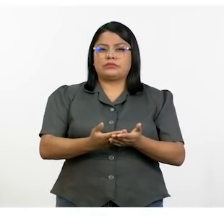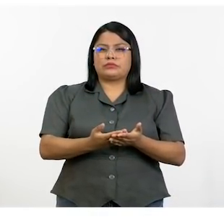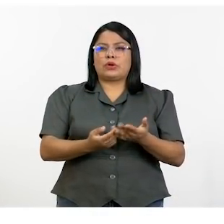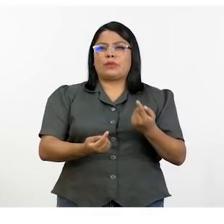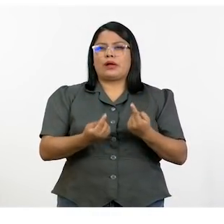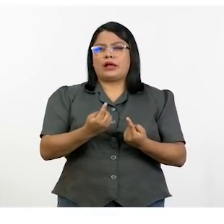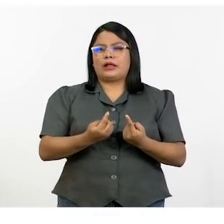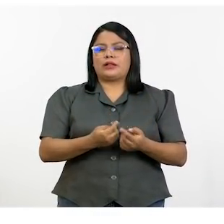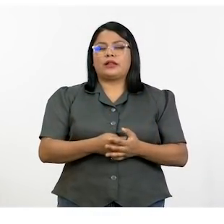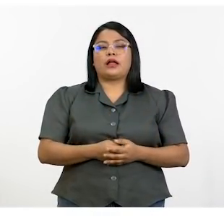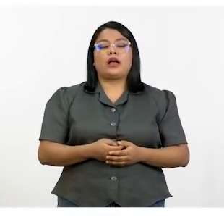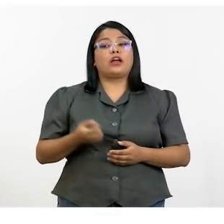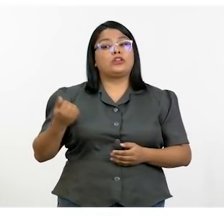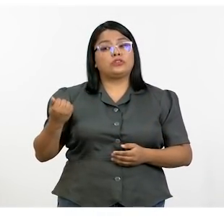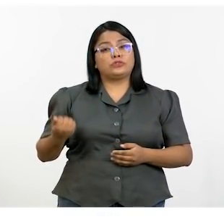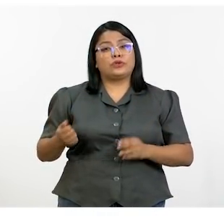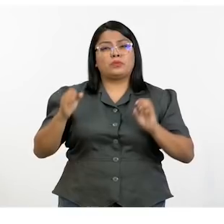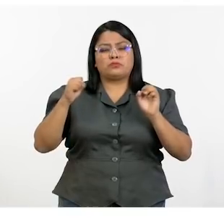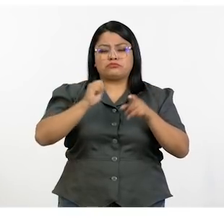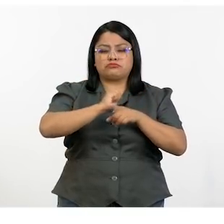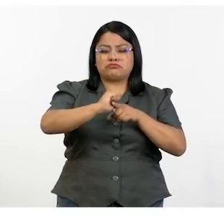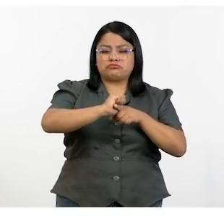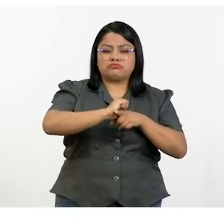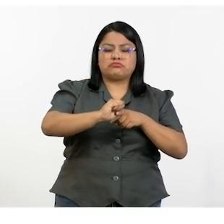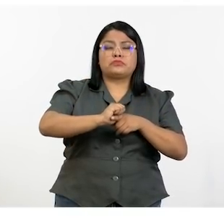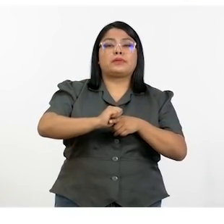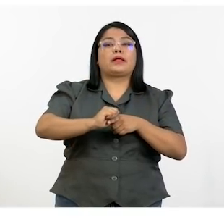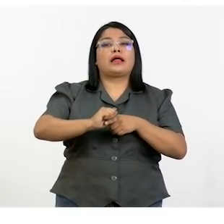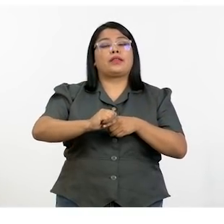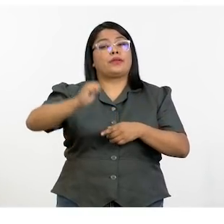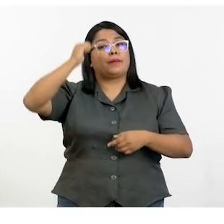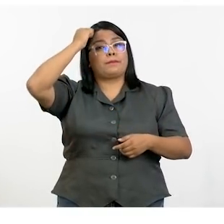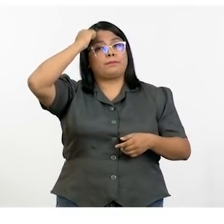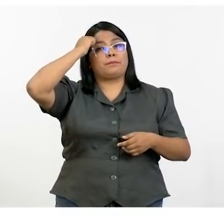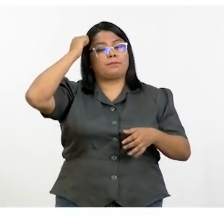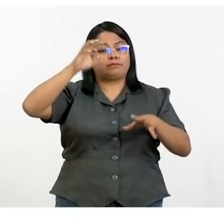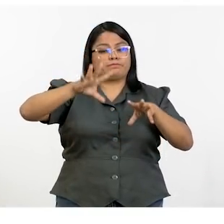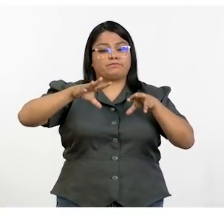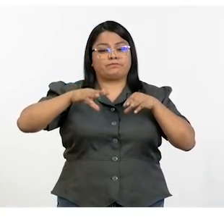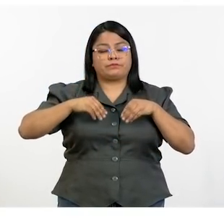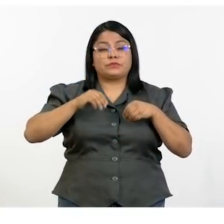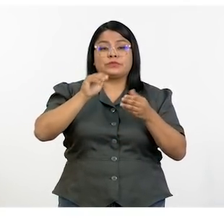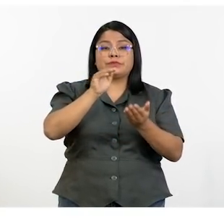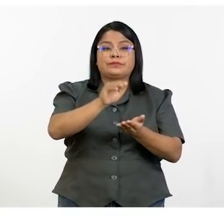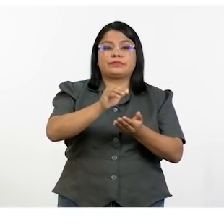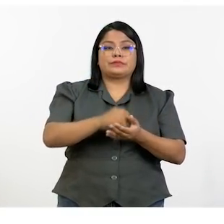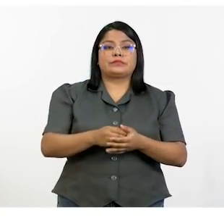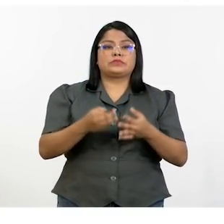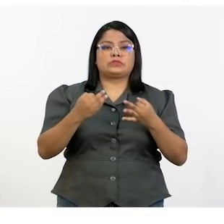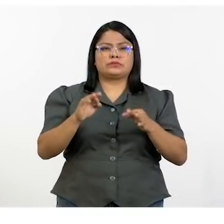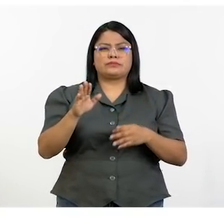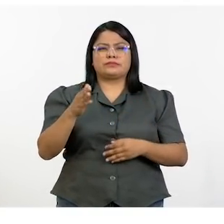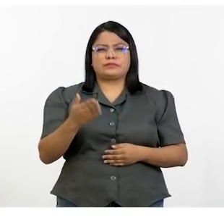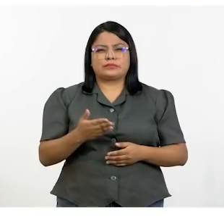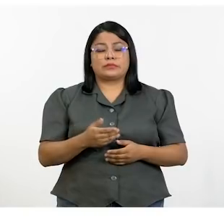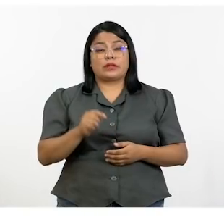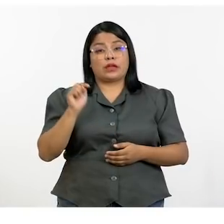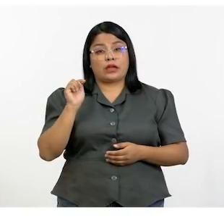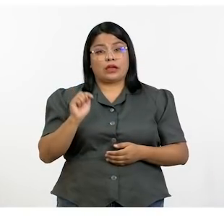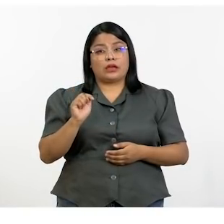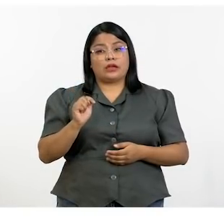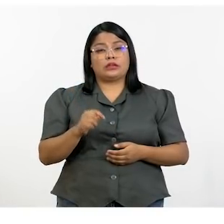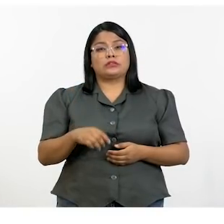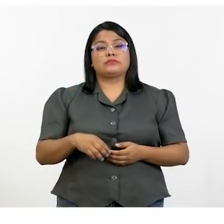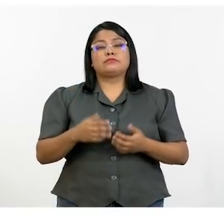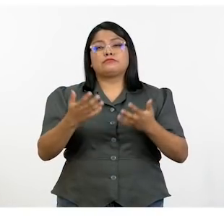propósito que el estudiantado ponga en práctica los aprendizajes adquiridos en la unidad. De manera que con esta